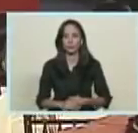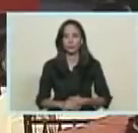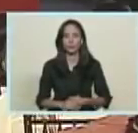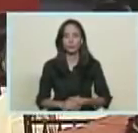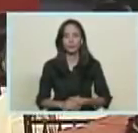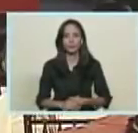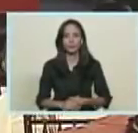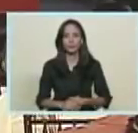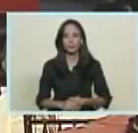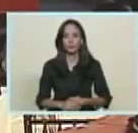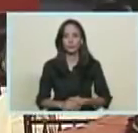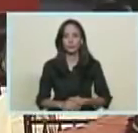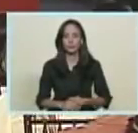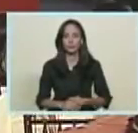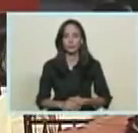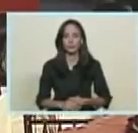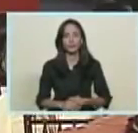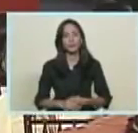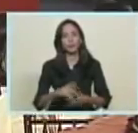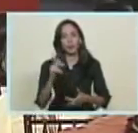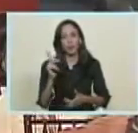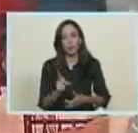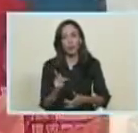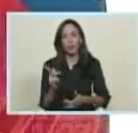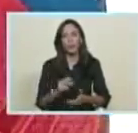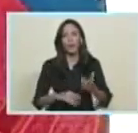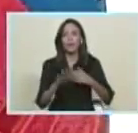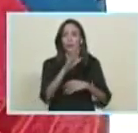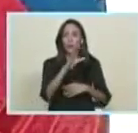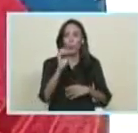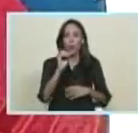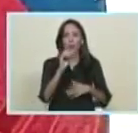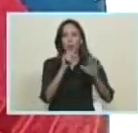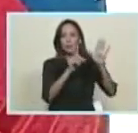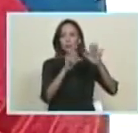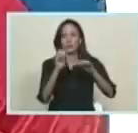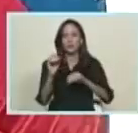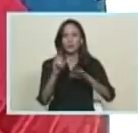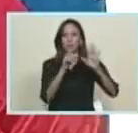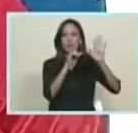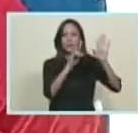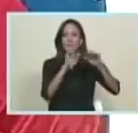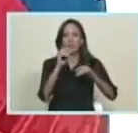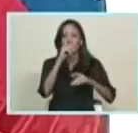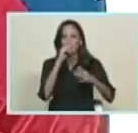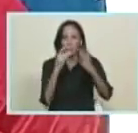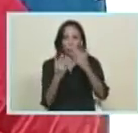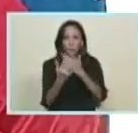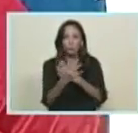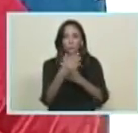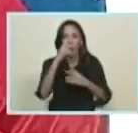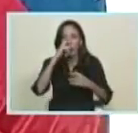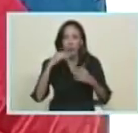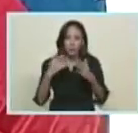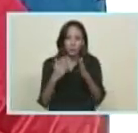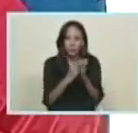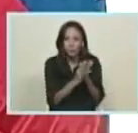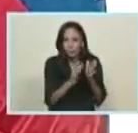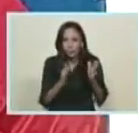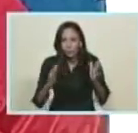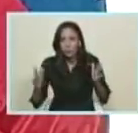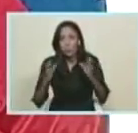Y se impuso, compañeros, en estos 50, 60, 70 años a que hago referencia, se